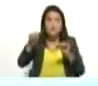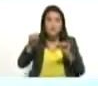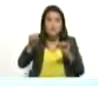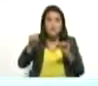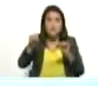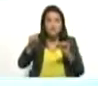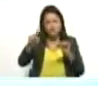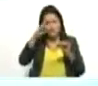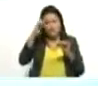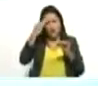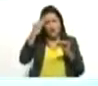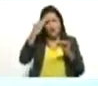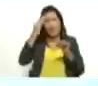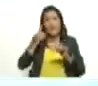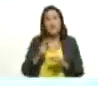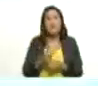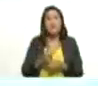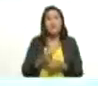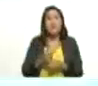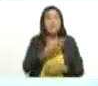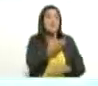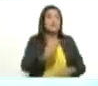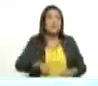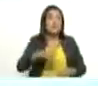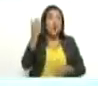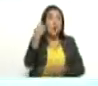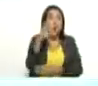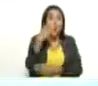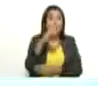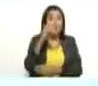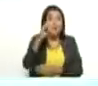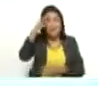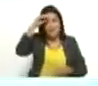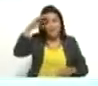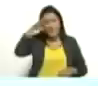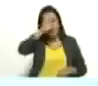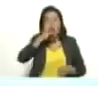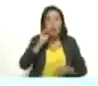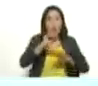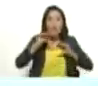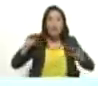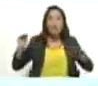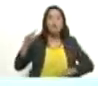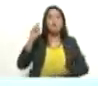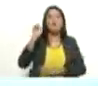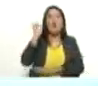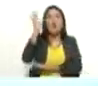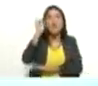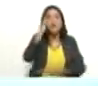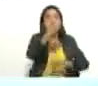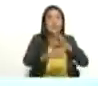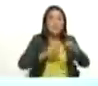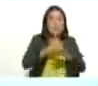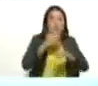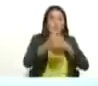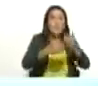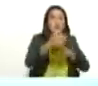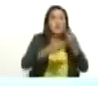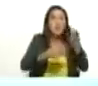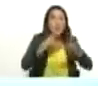ustedes saben que el presidente Gustavo Petro convocó una conferencia internacional sobre el proceso político de